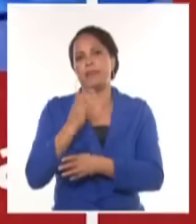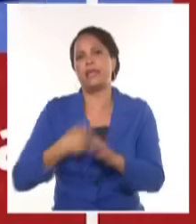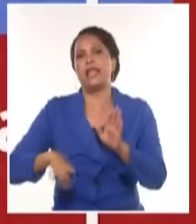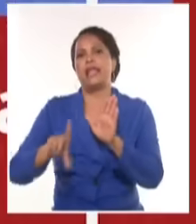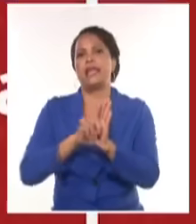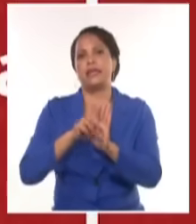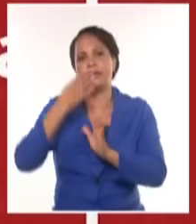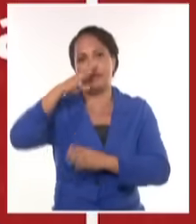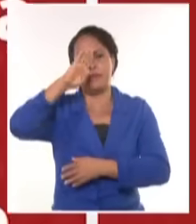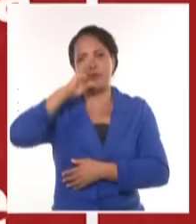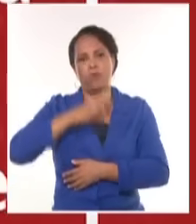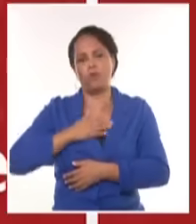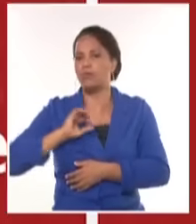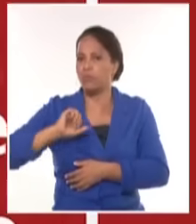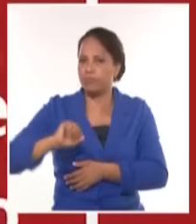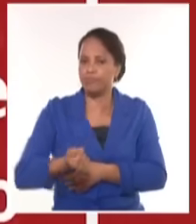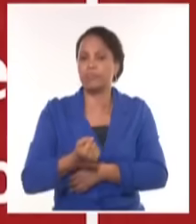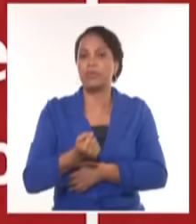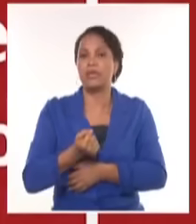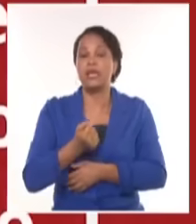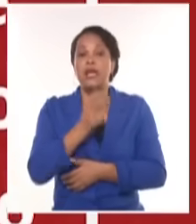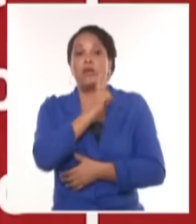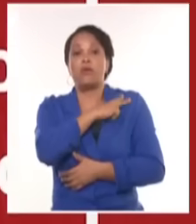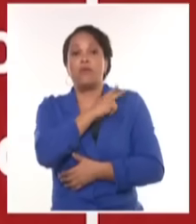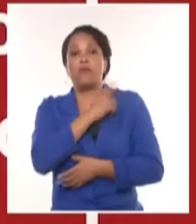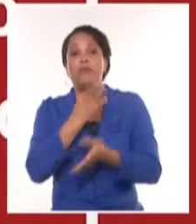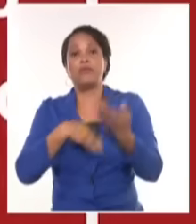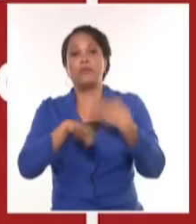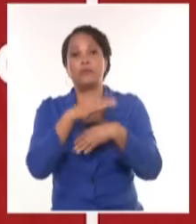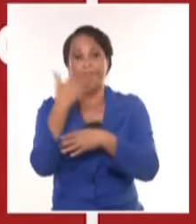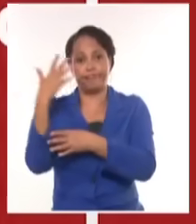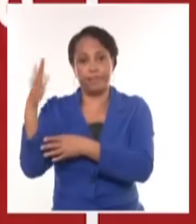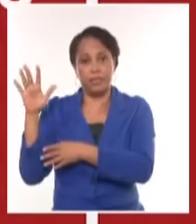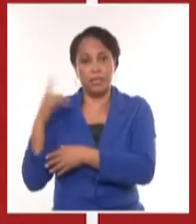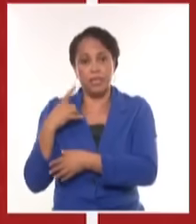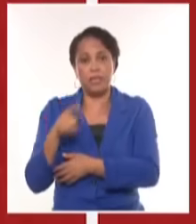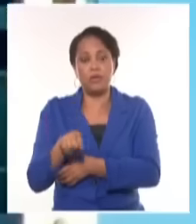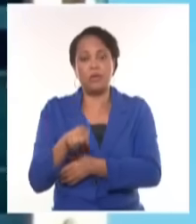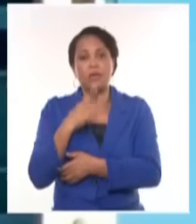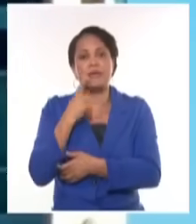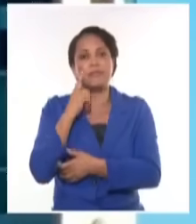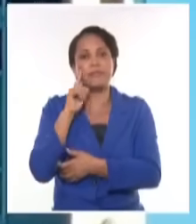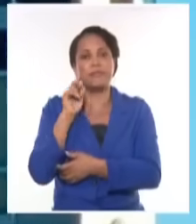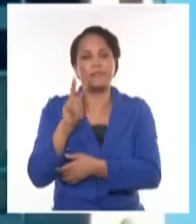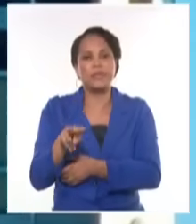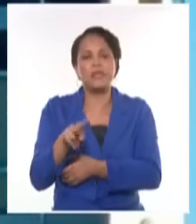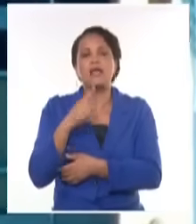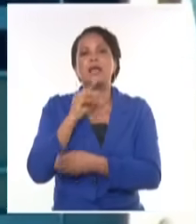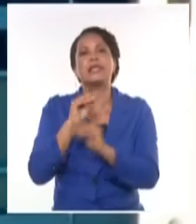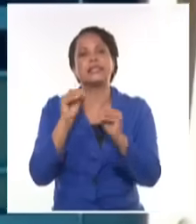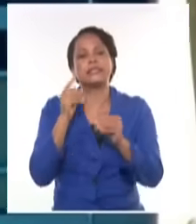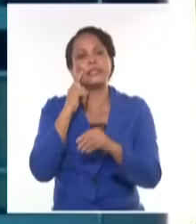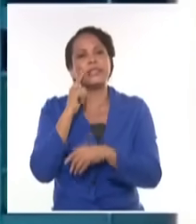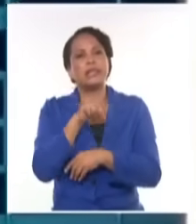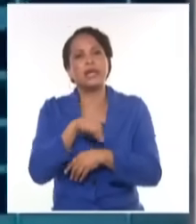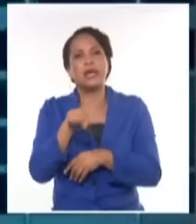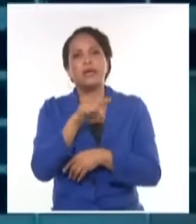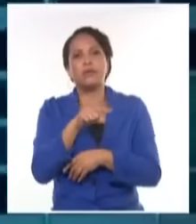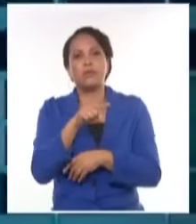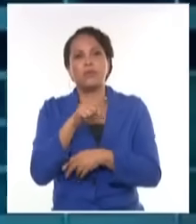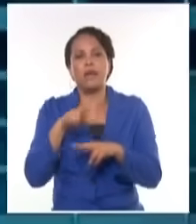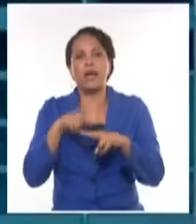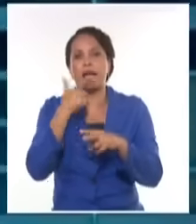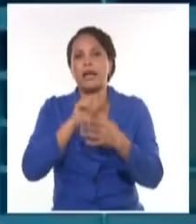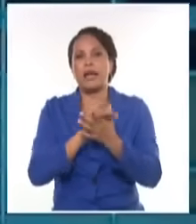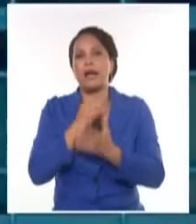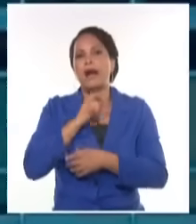cubanas. Autoridades del Ministerio de Relaciones Exteriores, como se conoce, han llamado la atención a Mike Hammer